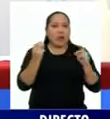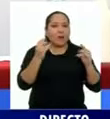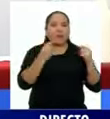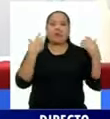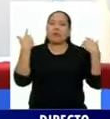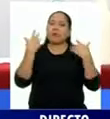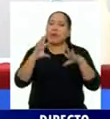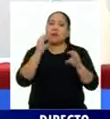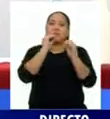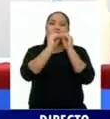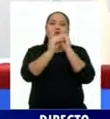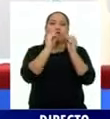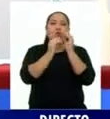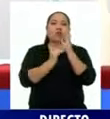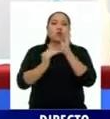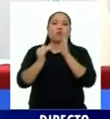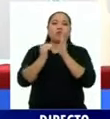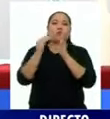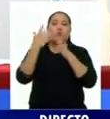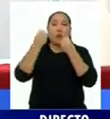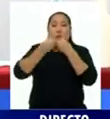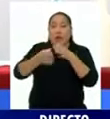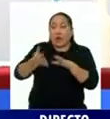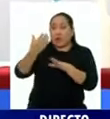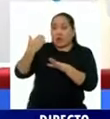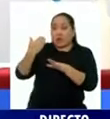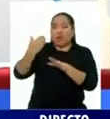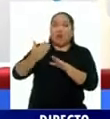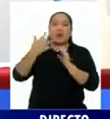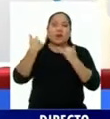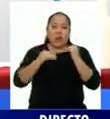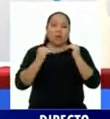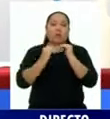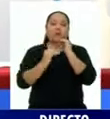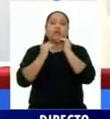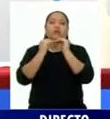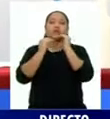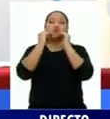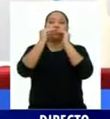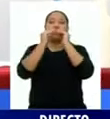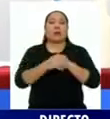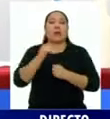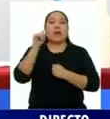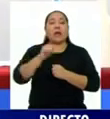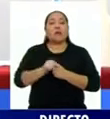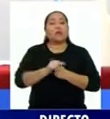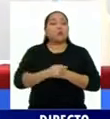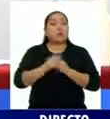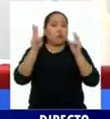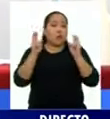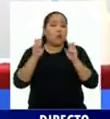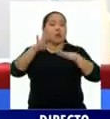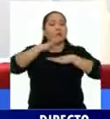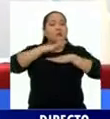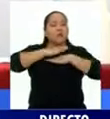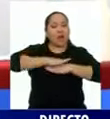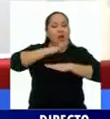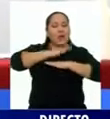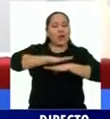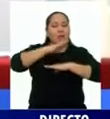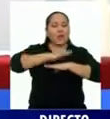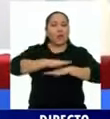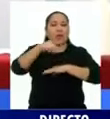estamos recuperando lo que hemos perdido. Esta es una situación que debe tranquilizar al país, que la